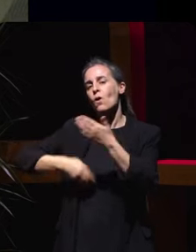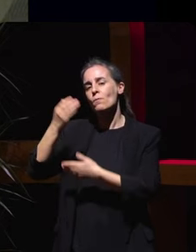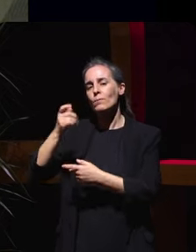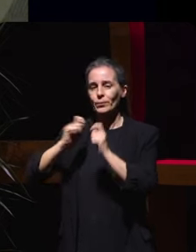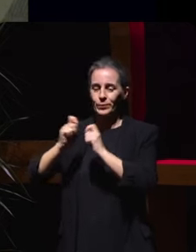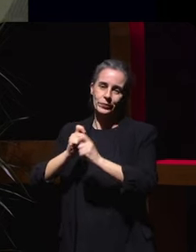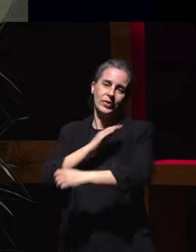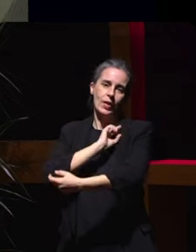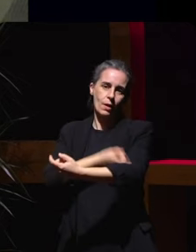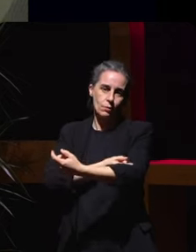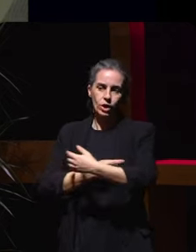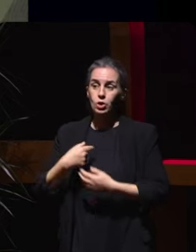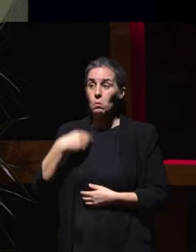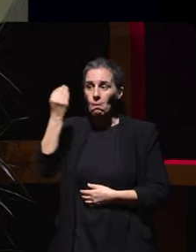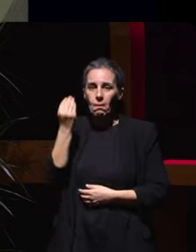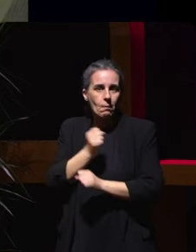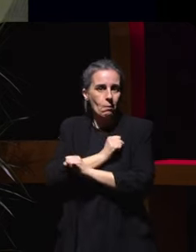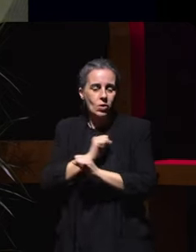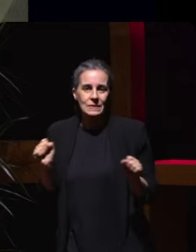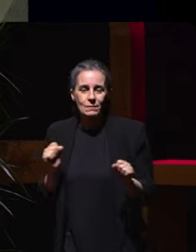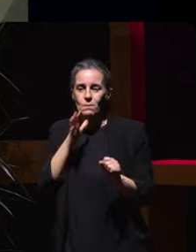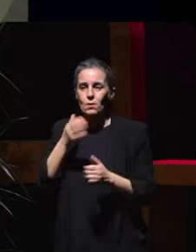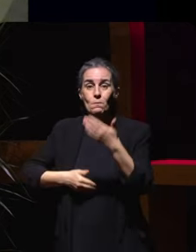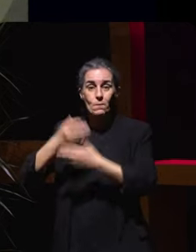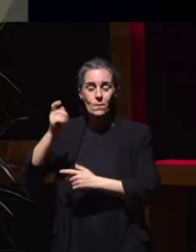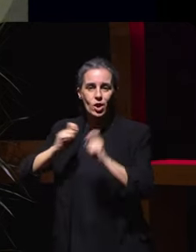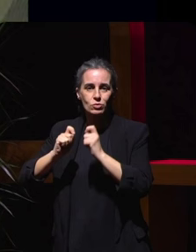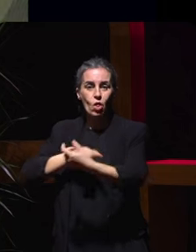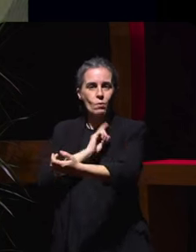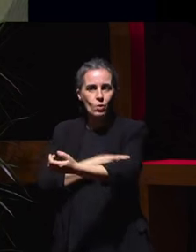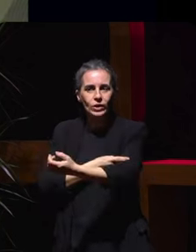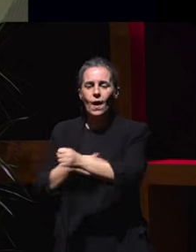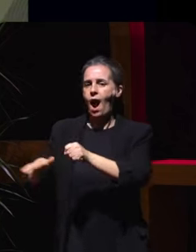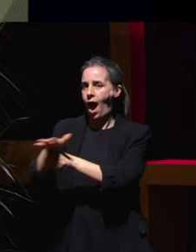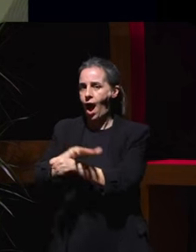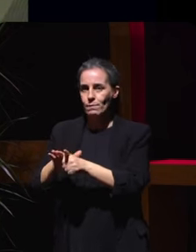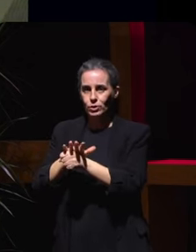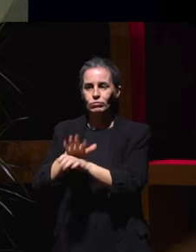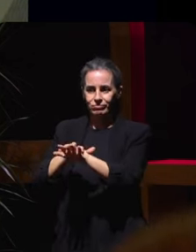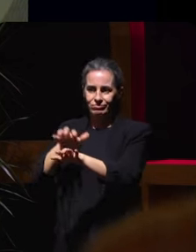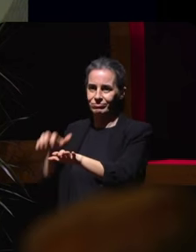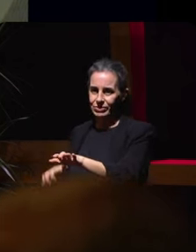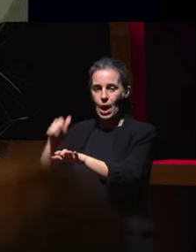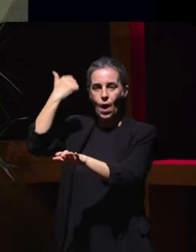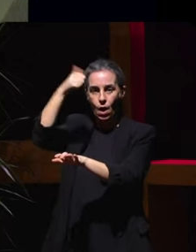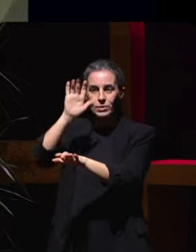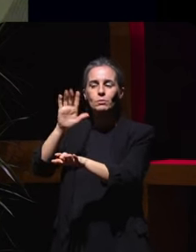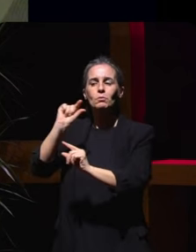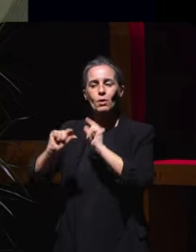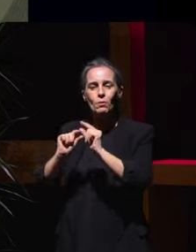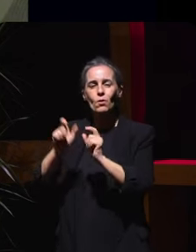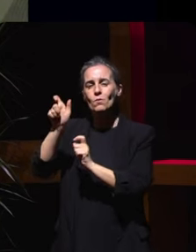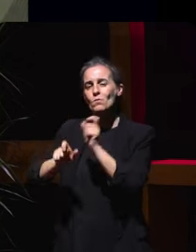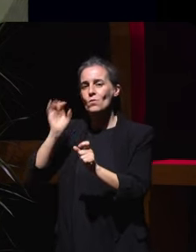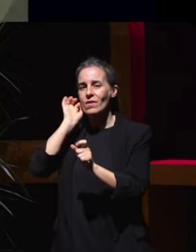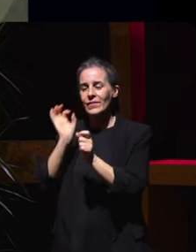Lo consideraba imposible porque el periodismo deportivo sigue siendo un ámbito mayoritariamente masculino, pero cada vez hay más mujeres